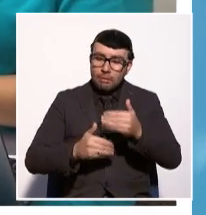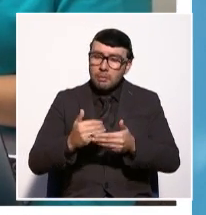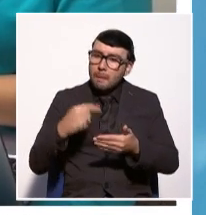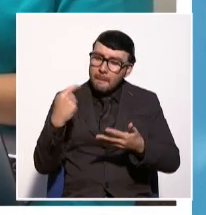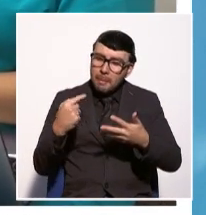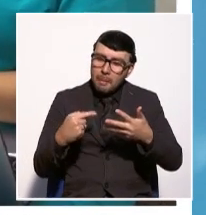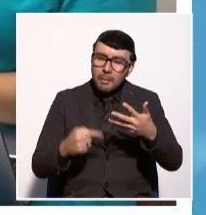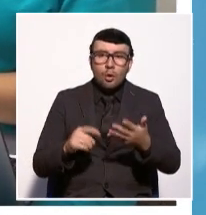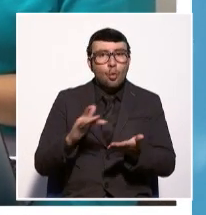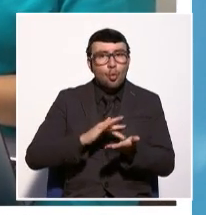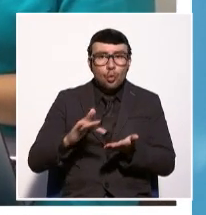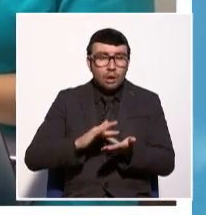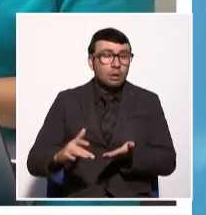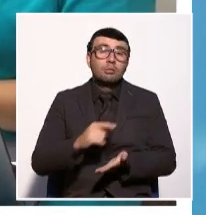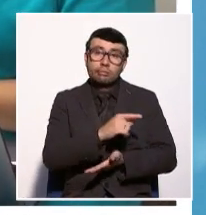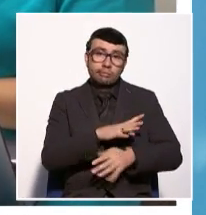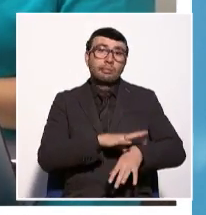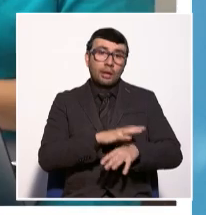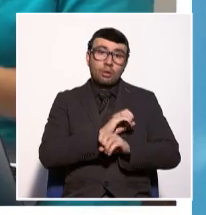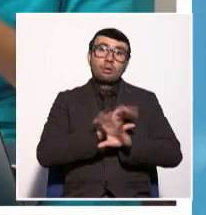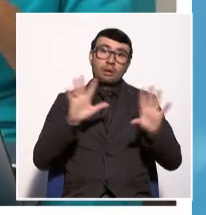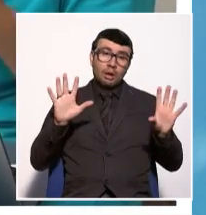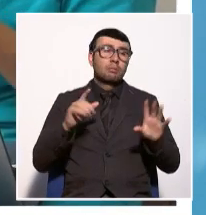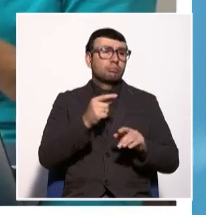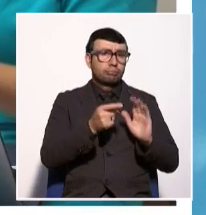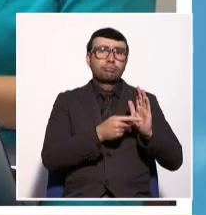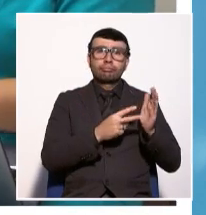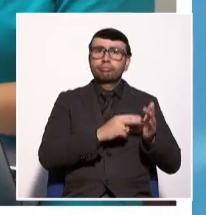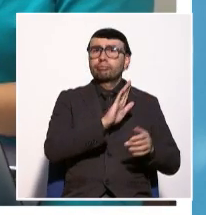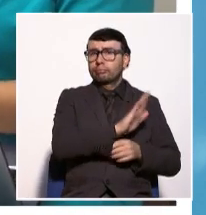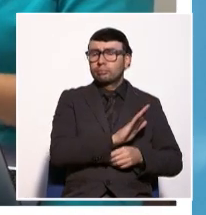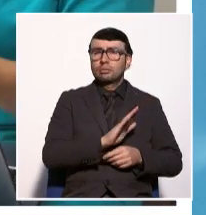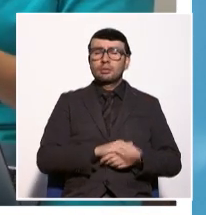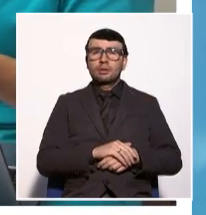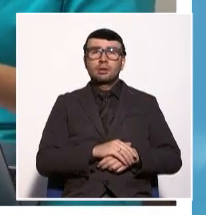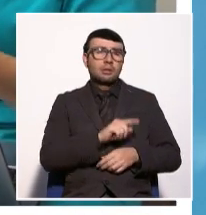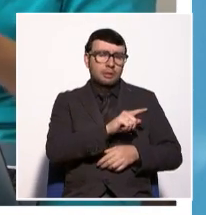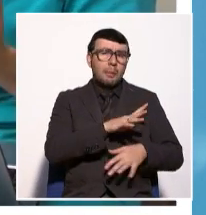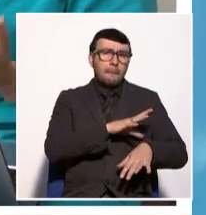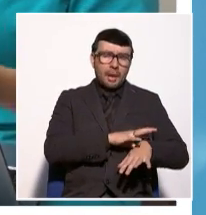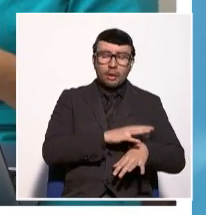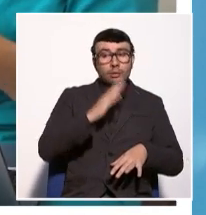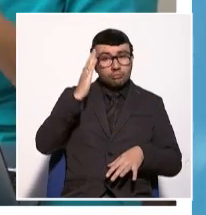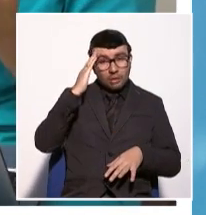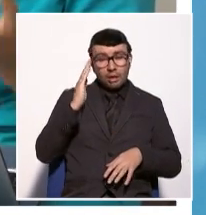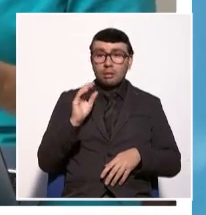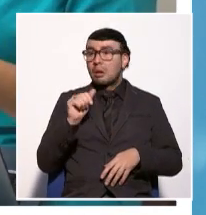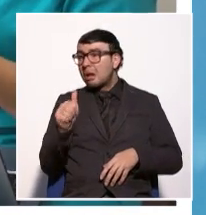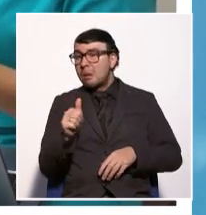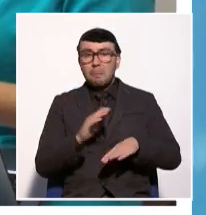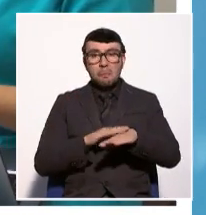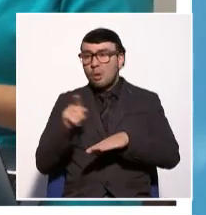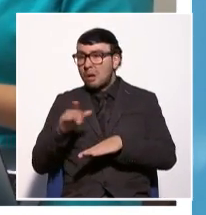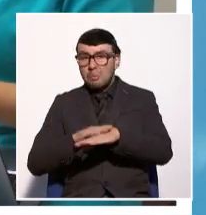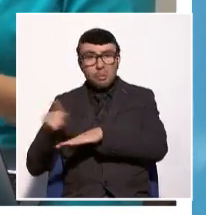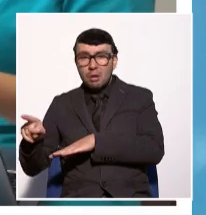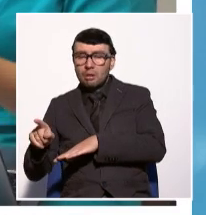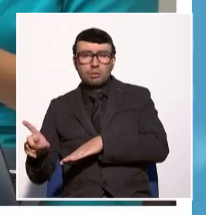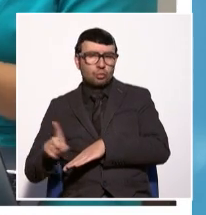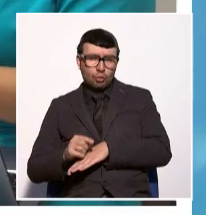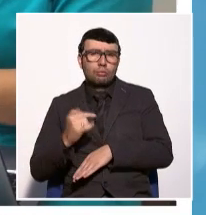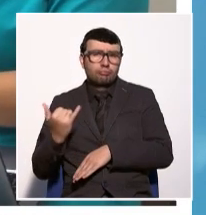urgente salud mediante lo que a veces como en el ambiente ni es el urólogo los ordinarios